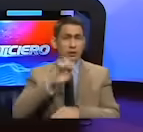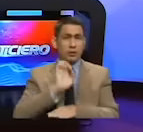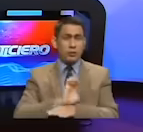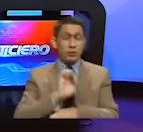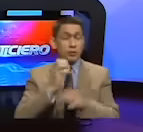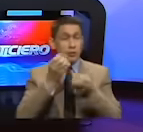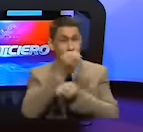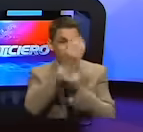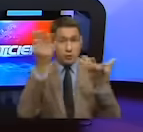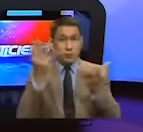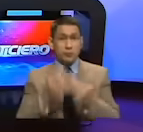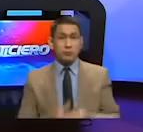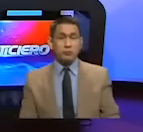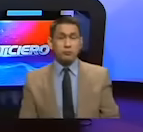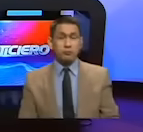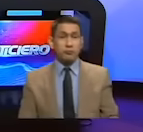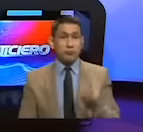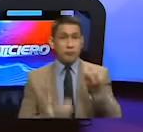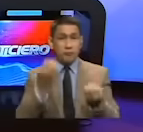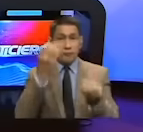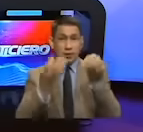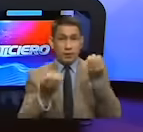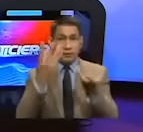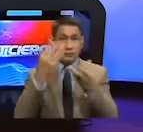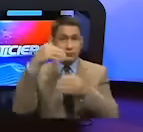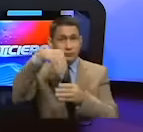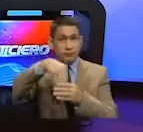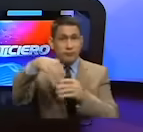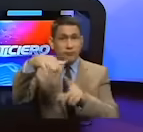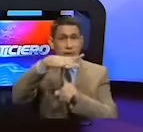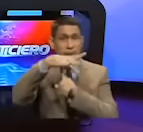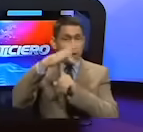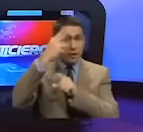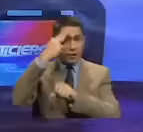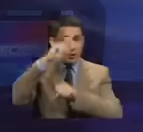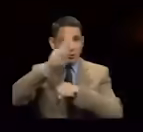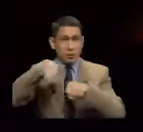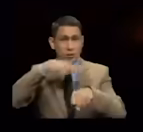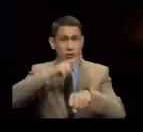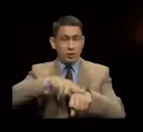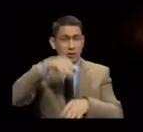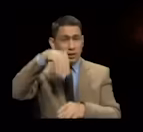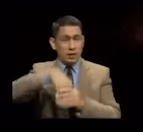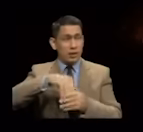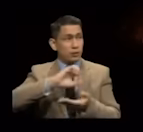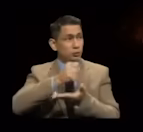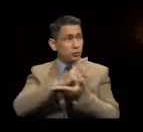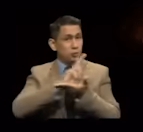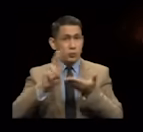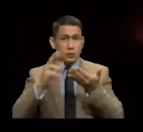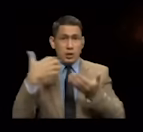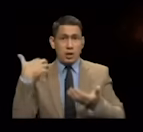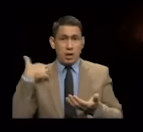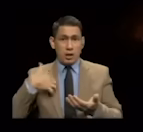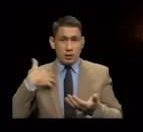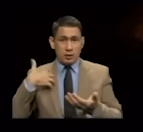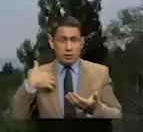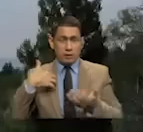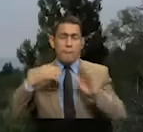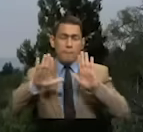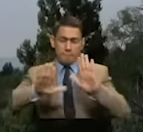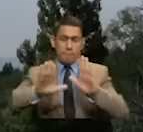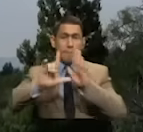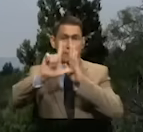debemos decirle que un incendio se registró en un parque nacional en el sur de Argentina. Así es, mi querida, nos damos una pausa,